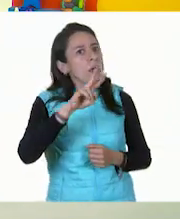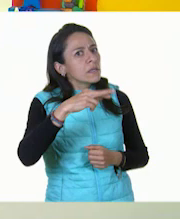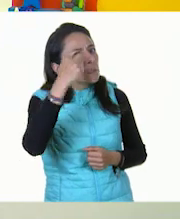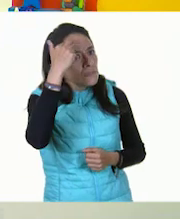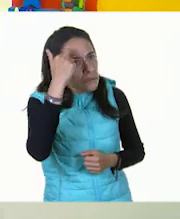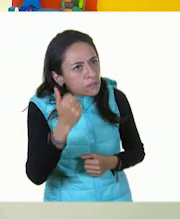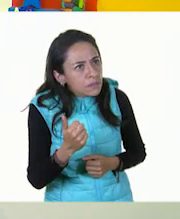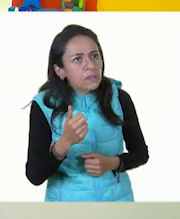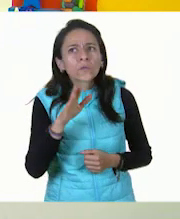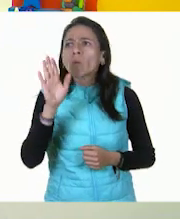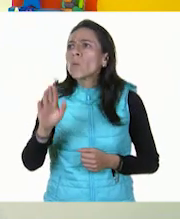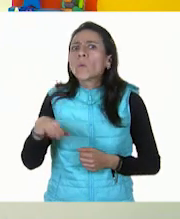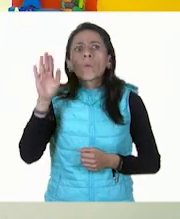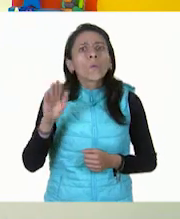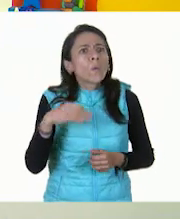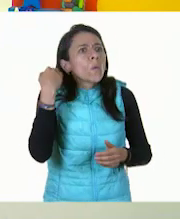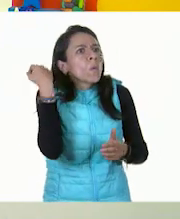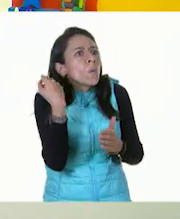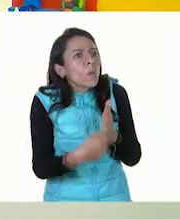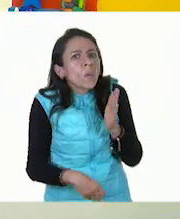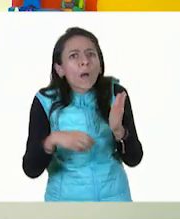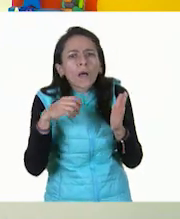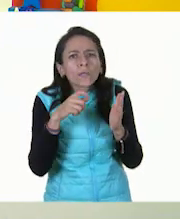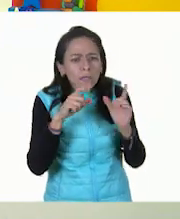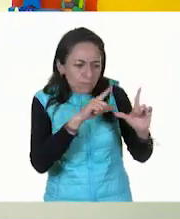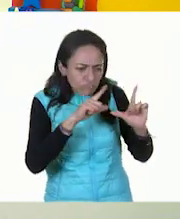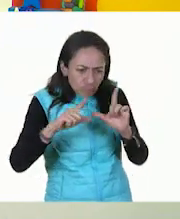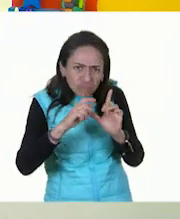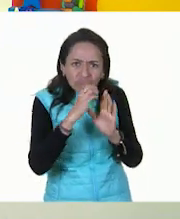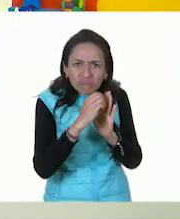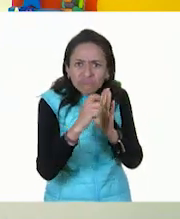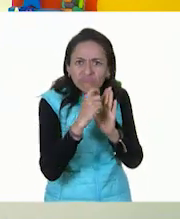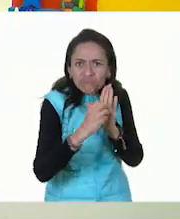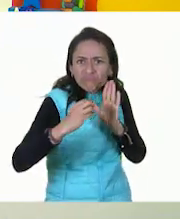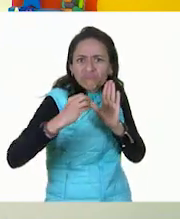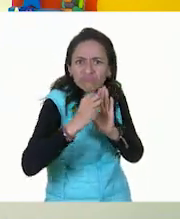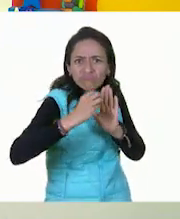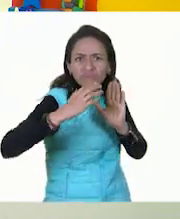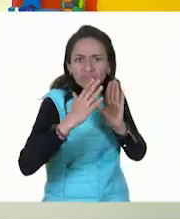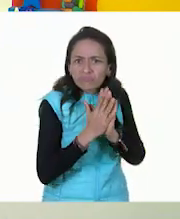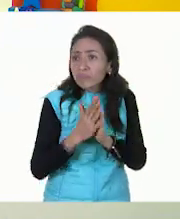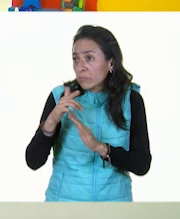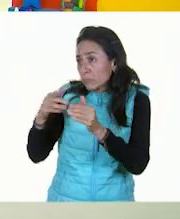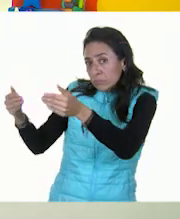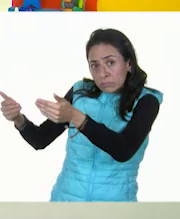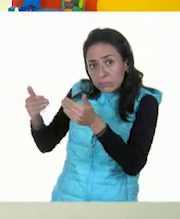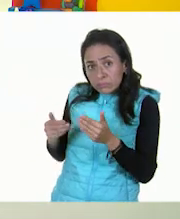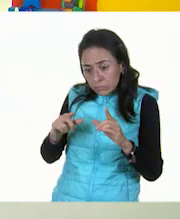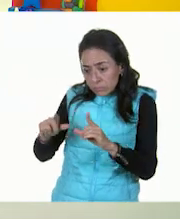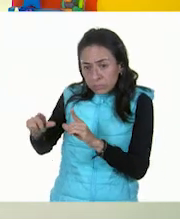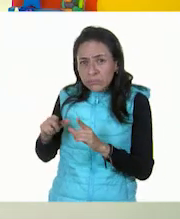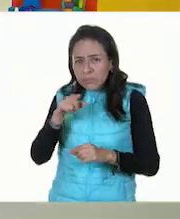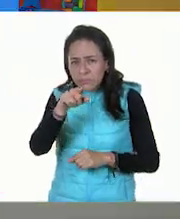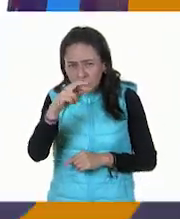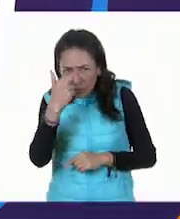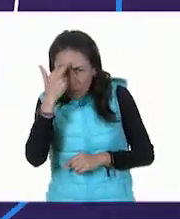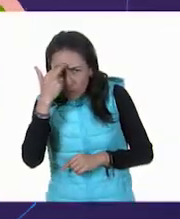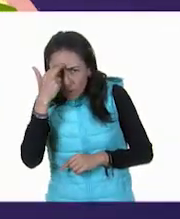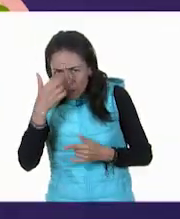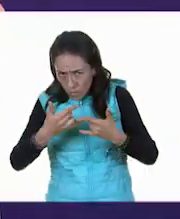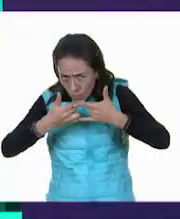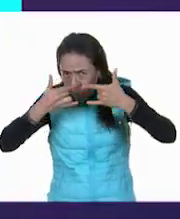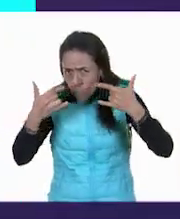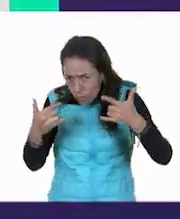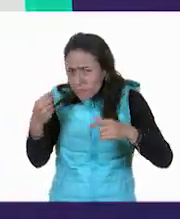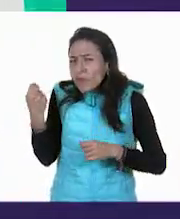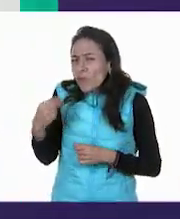cuento. Es verdad. ¿Puedes ir por el tarjetero, Sohar? Claro. ¿Te acuerdas cómo se llama el cuento allá en casa? A